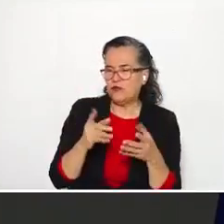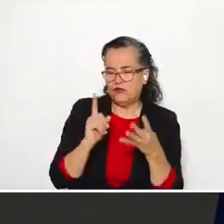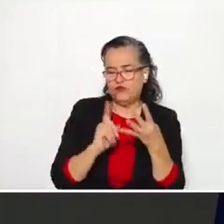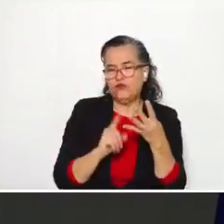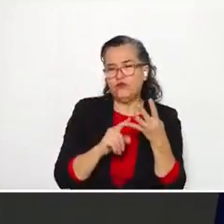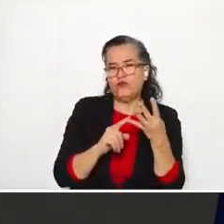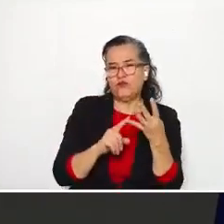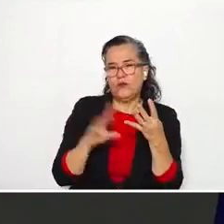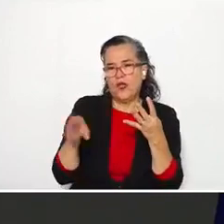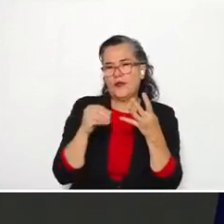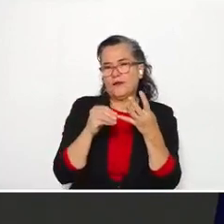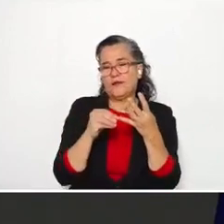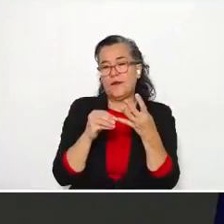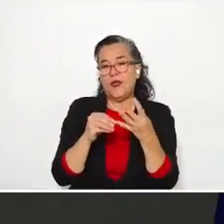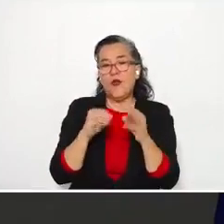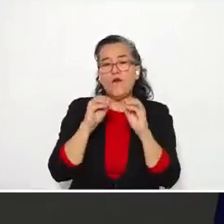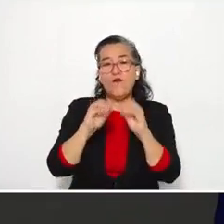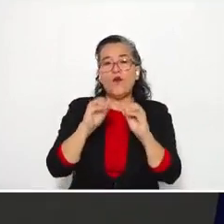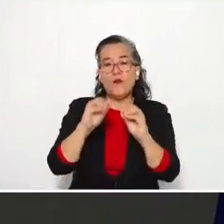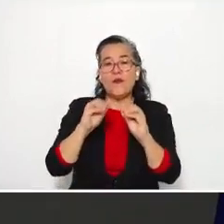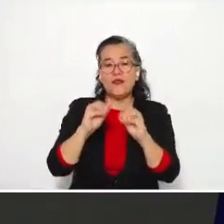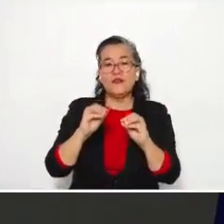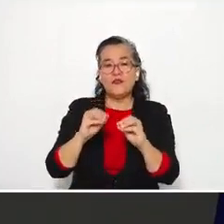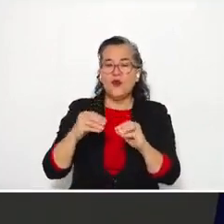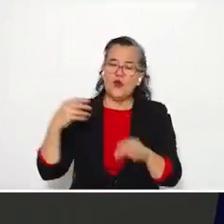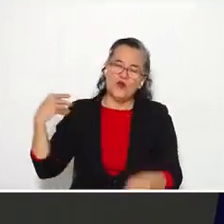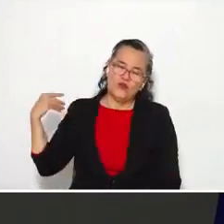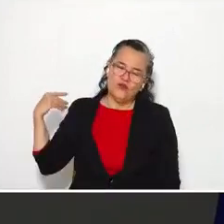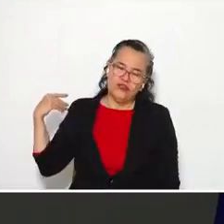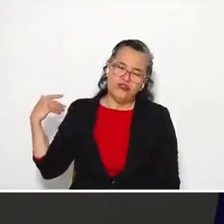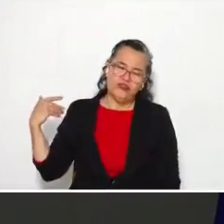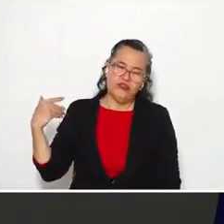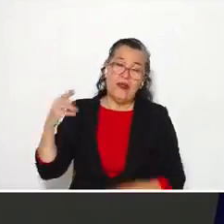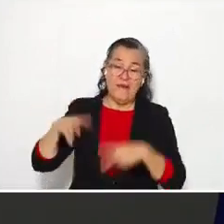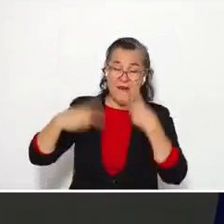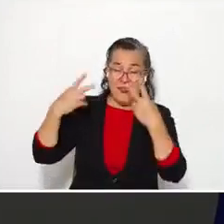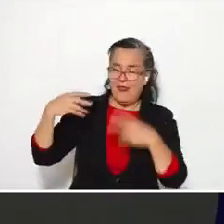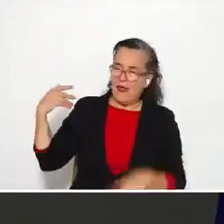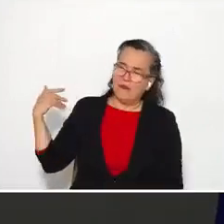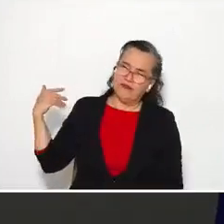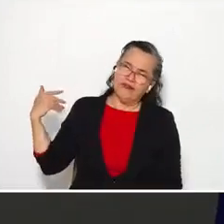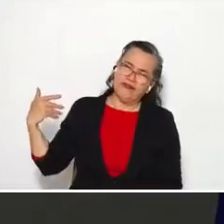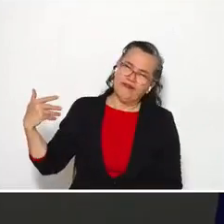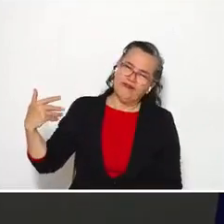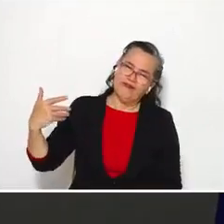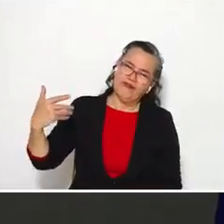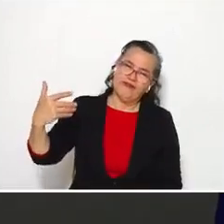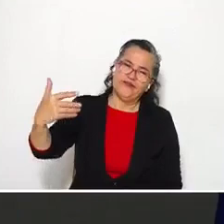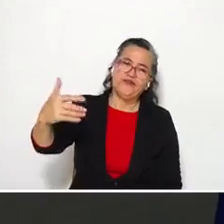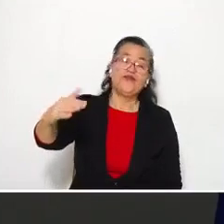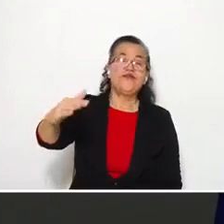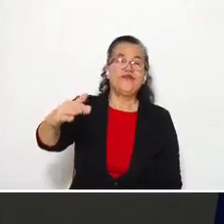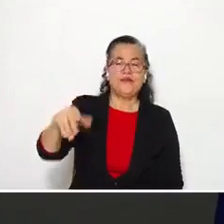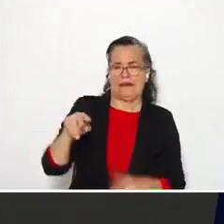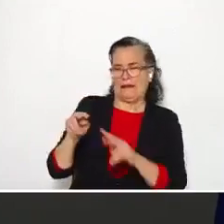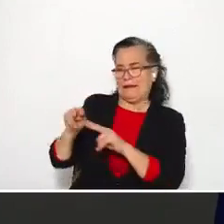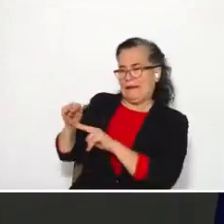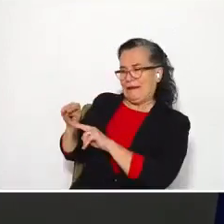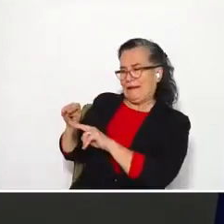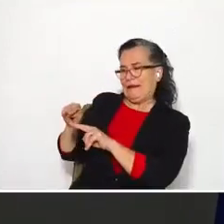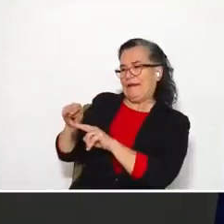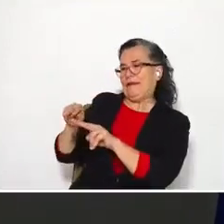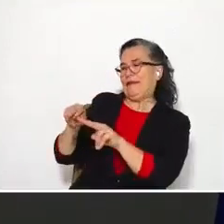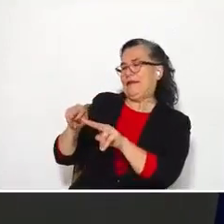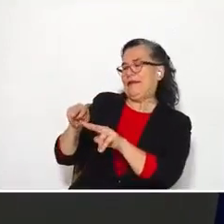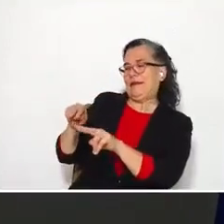es la formación a lo largo de toda la vida. Esto es importante también que lo veamos en los